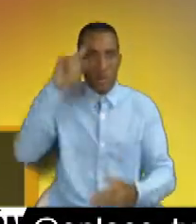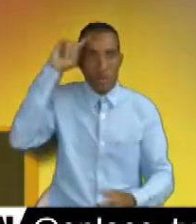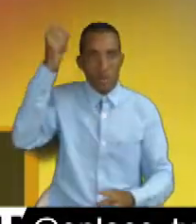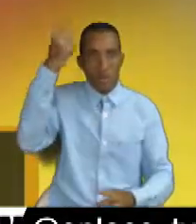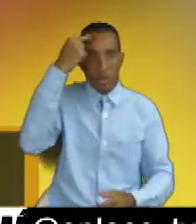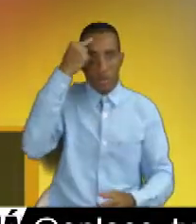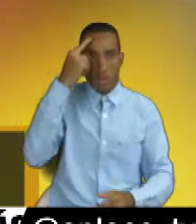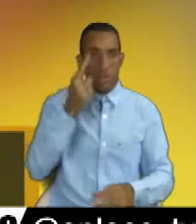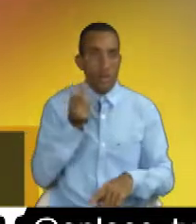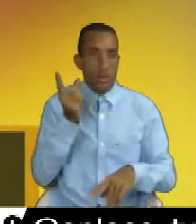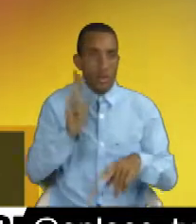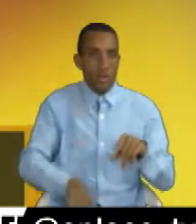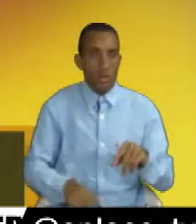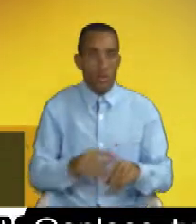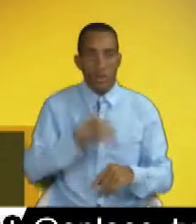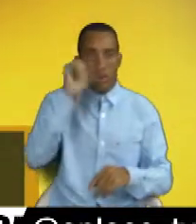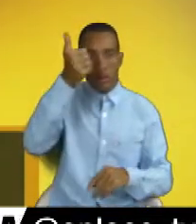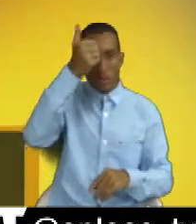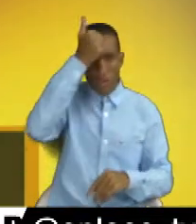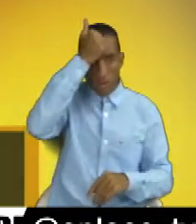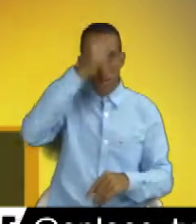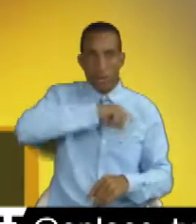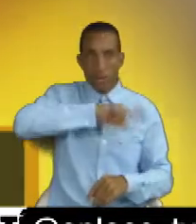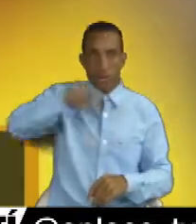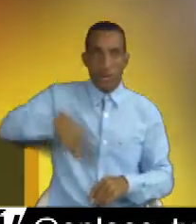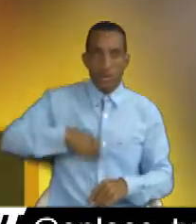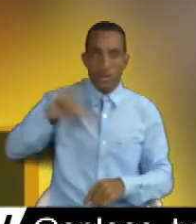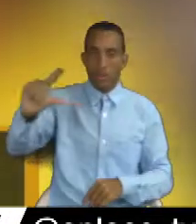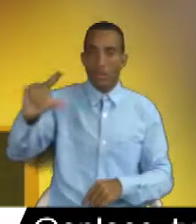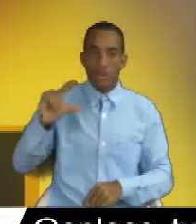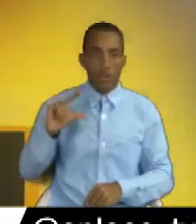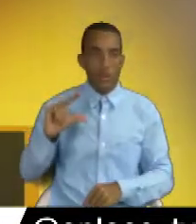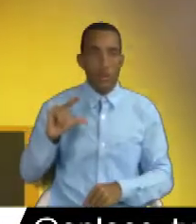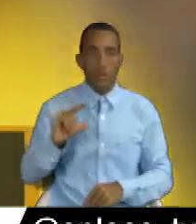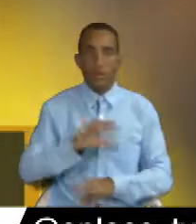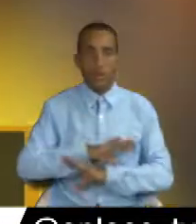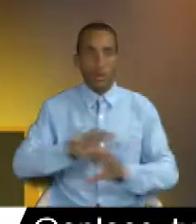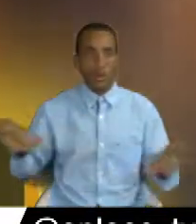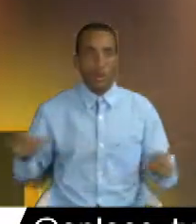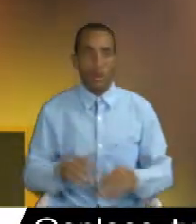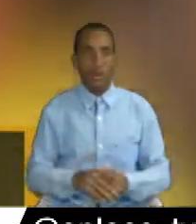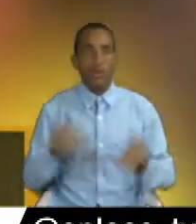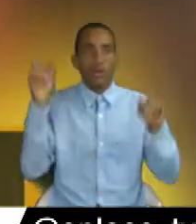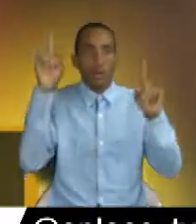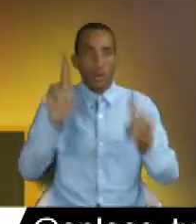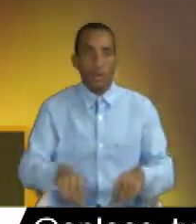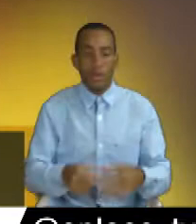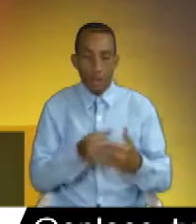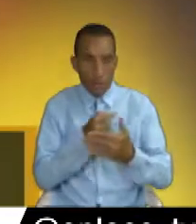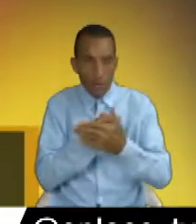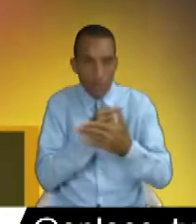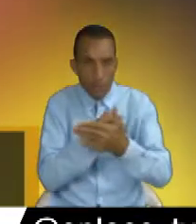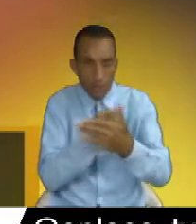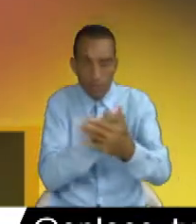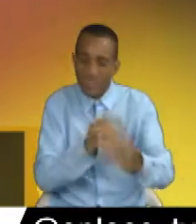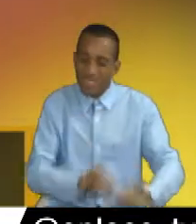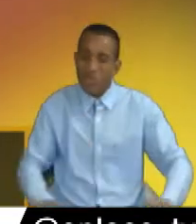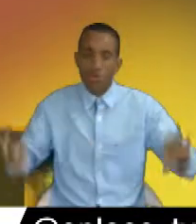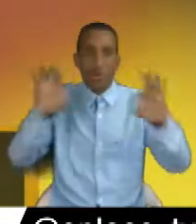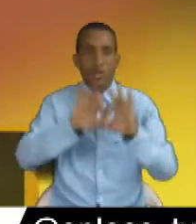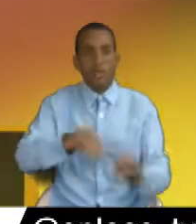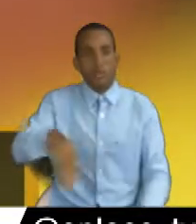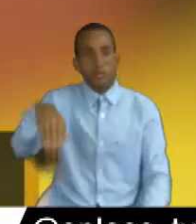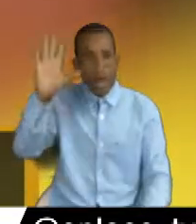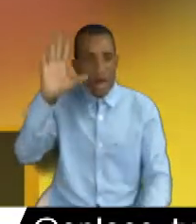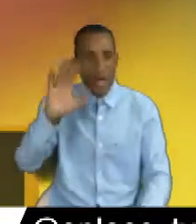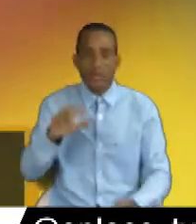decir que la principal lucha de nosotros es la lucha salarial. Esa se parte también de la lucha, pero lo más importante es hoy,